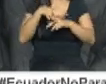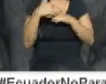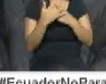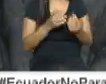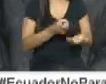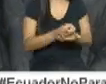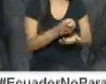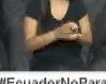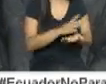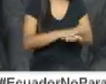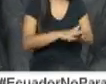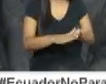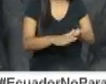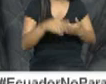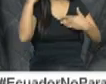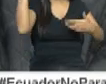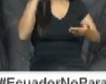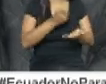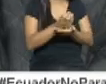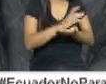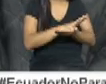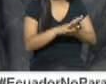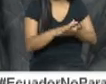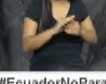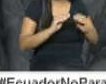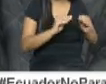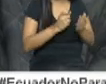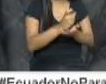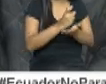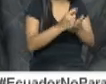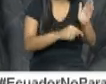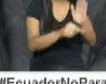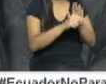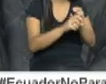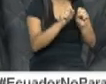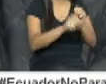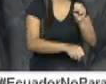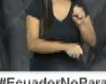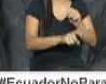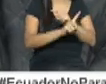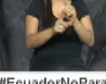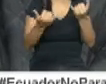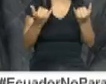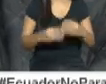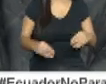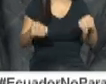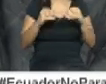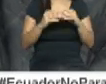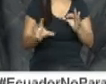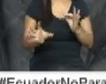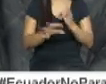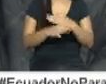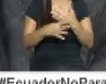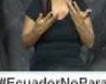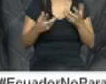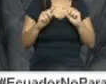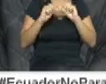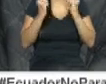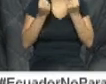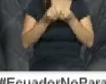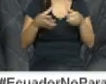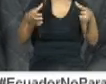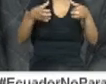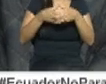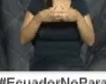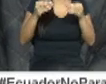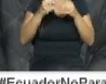una elección, ¿no? En el próximo año tenemos un proceso eleccionario donde básicamente el rol de estos grupos va a ser un rol